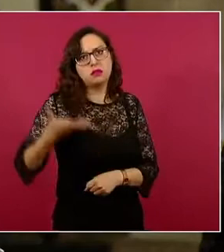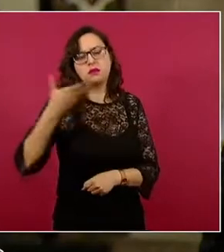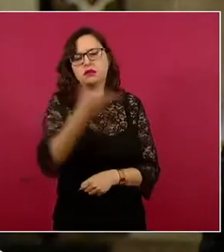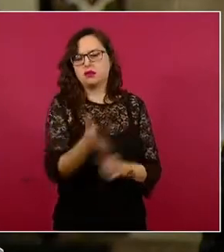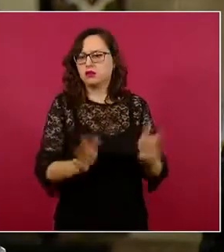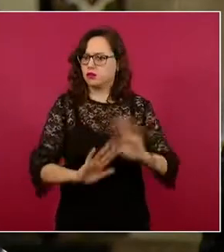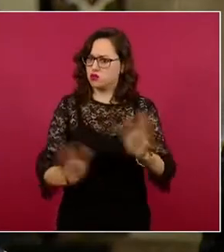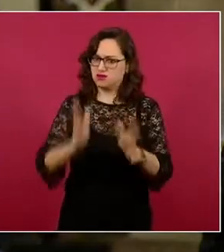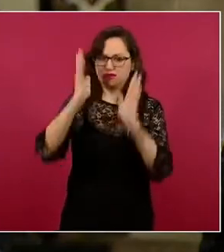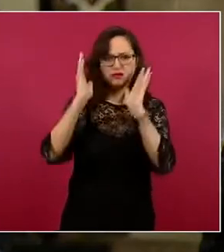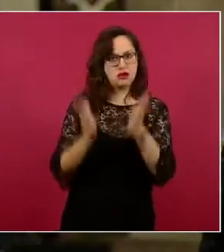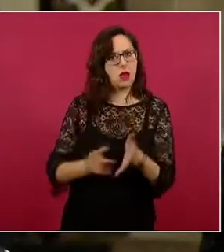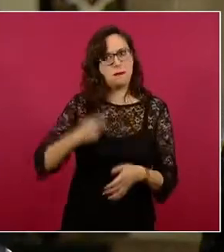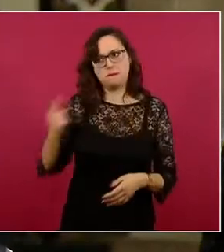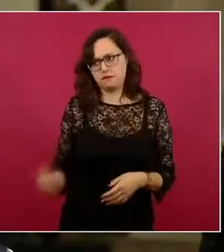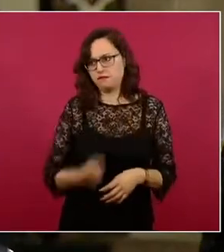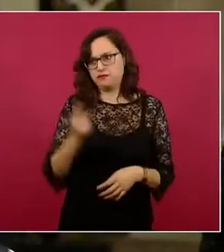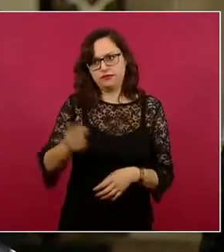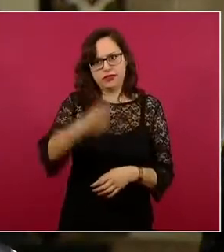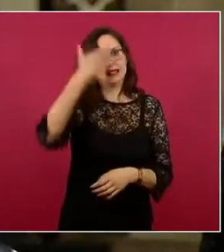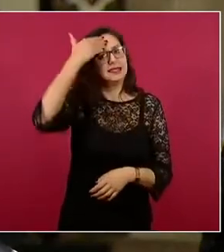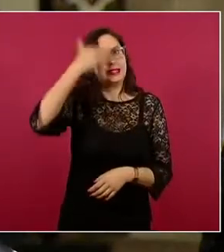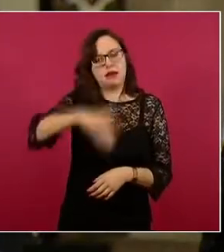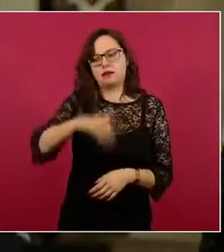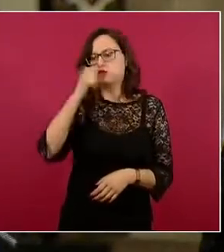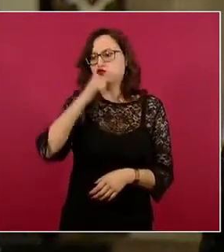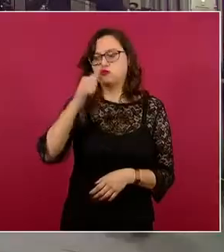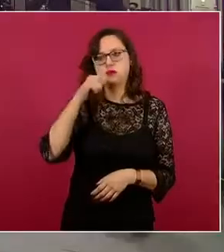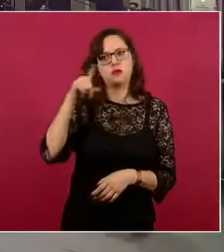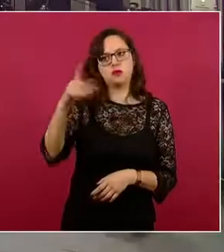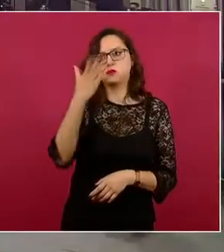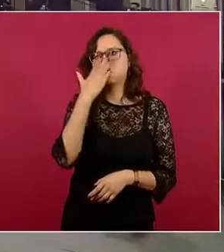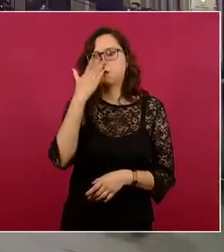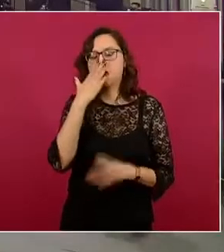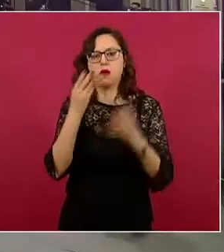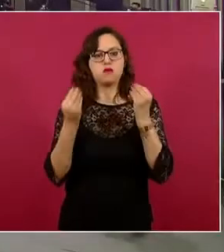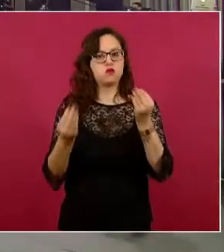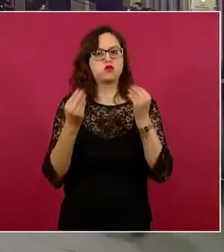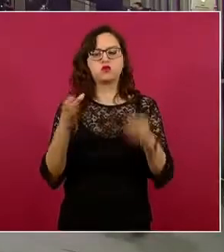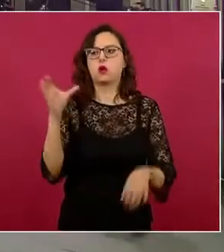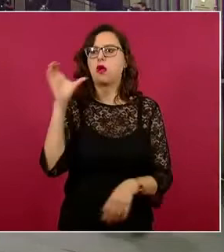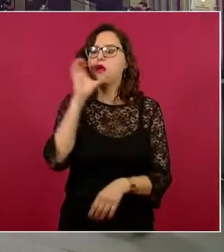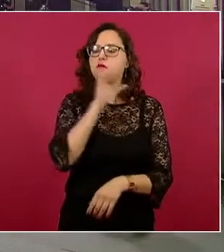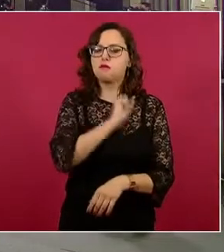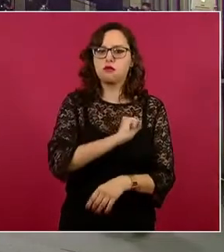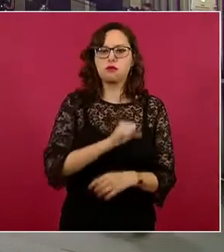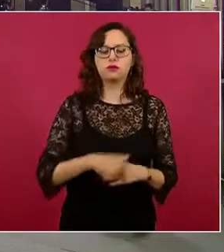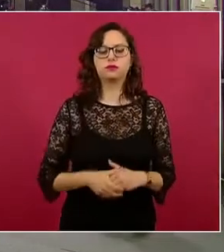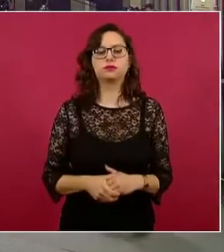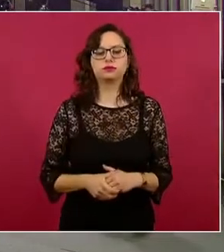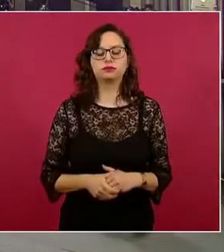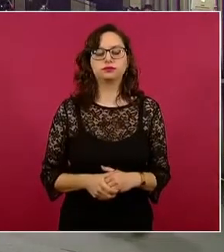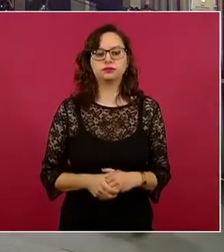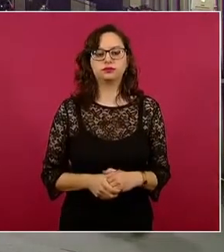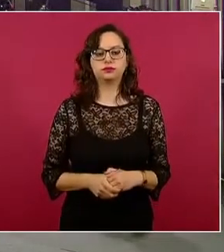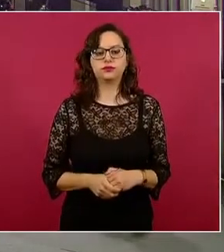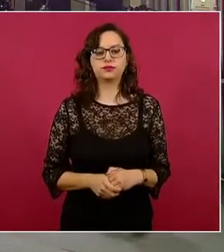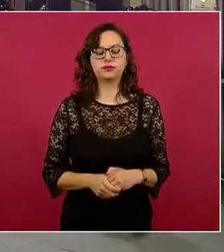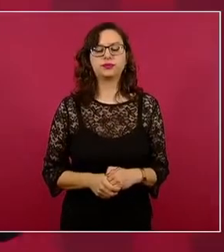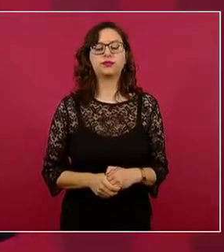estas temporadas donde pues sí sube bastante el consumo en Sonora. Bueno, tenemos el compromiso,